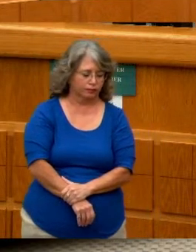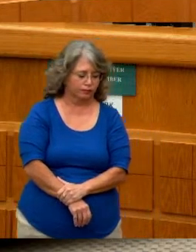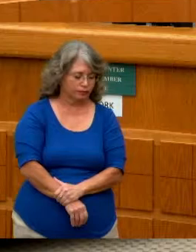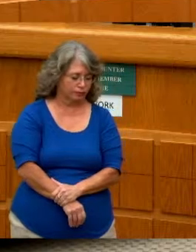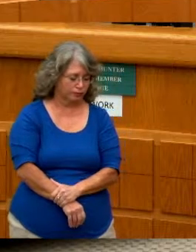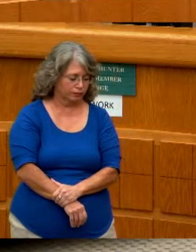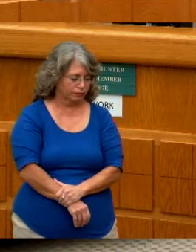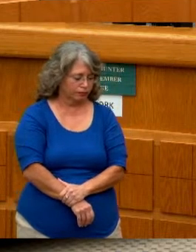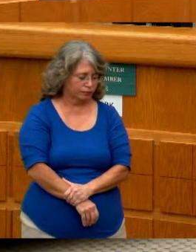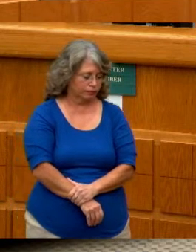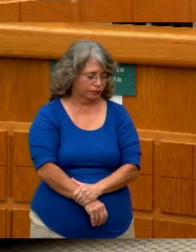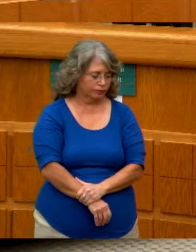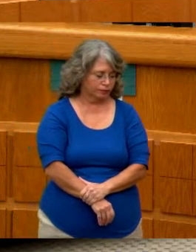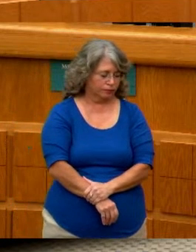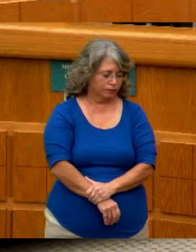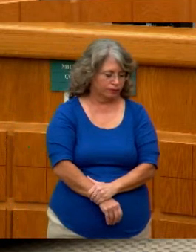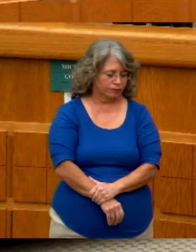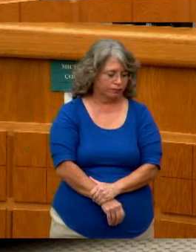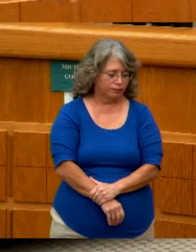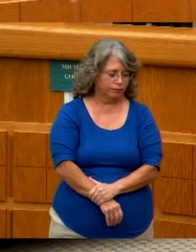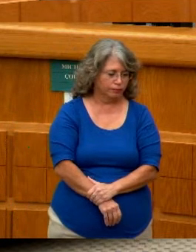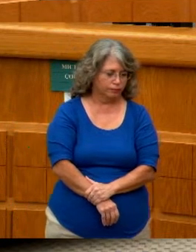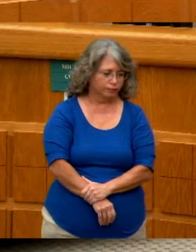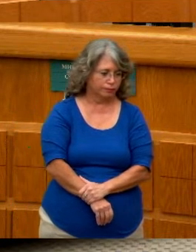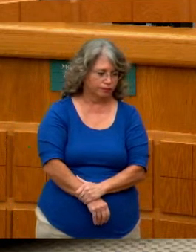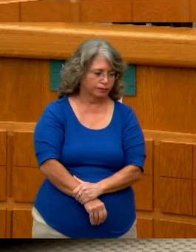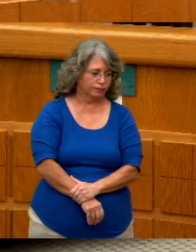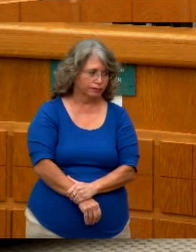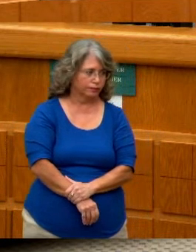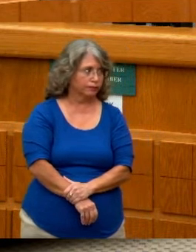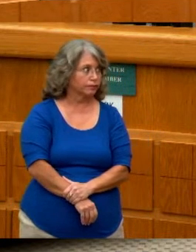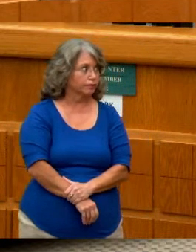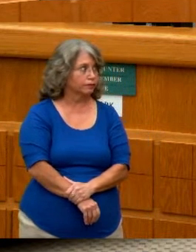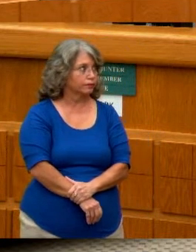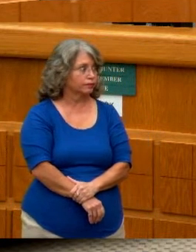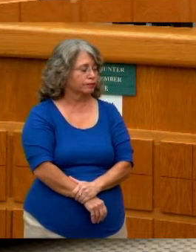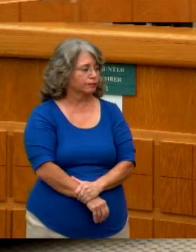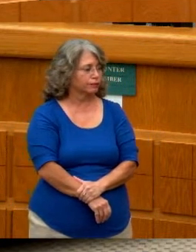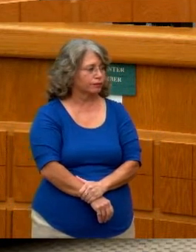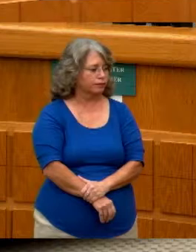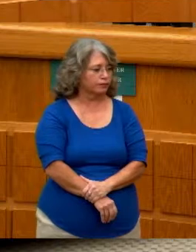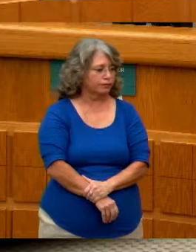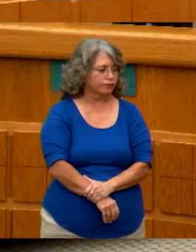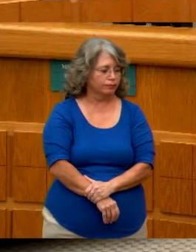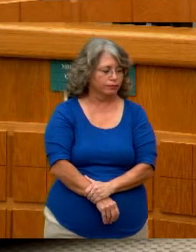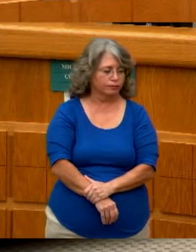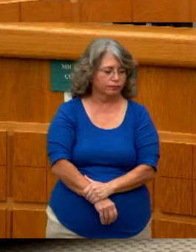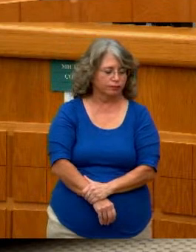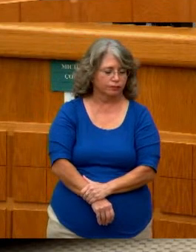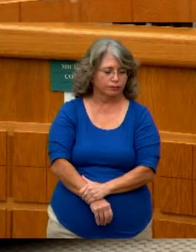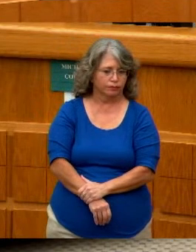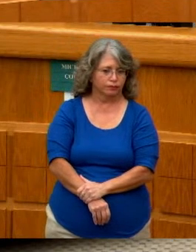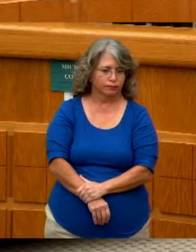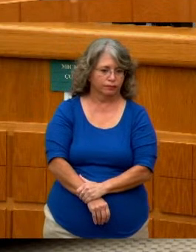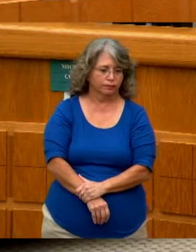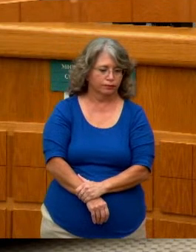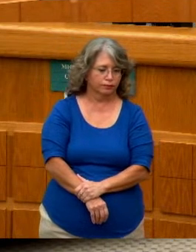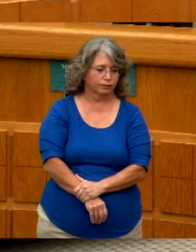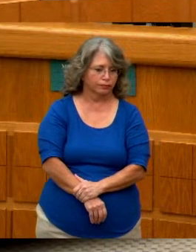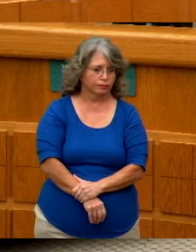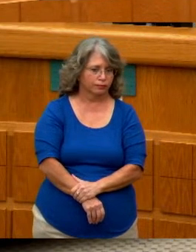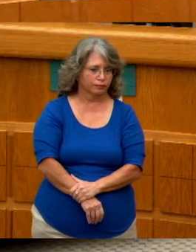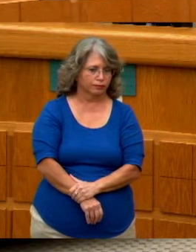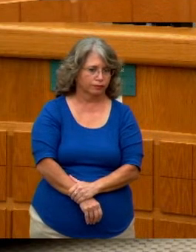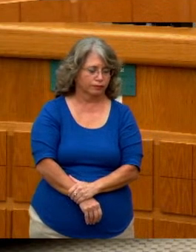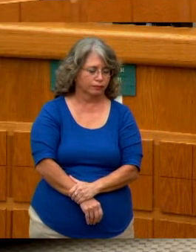semana. Actualmente existen 2 compañías farmacéuticas, las cuales podrán contar con una vacuna con más del 90% de